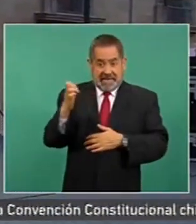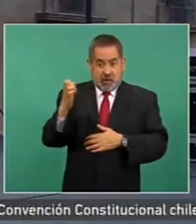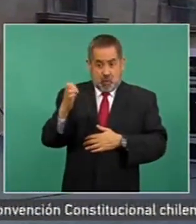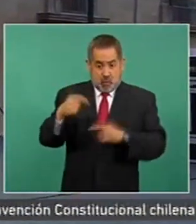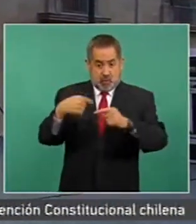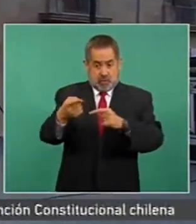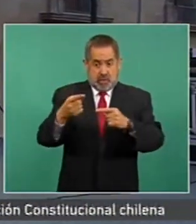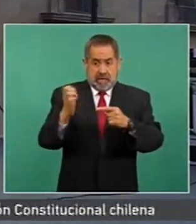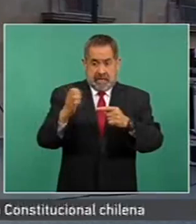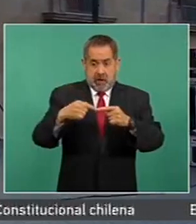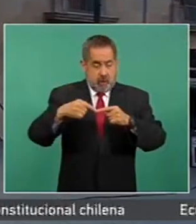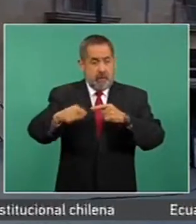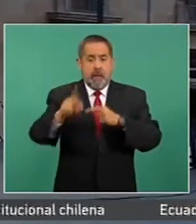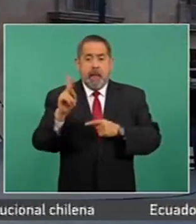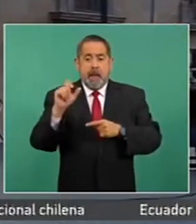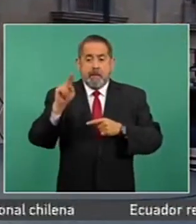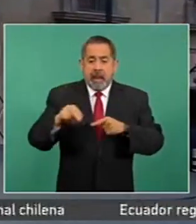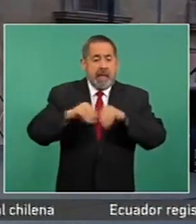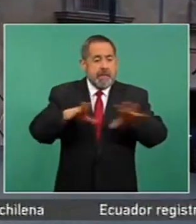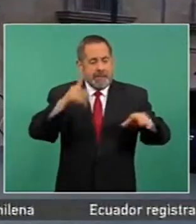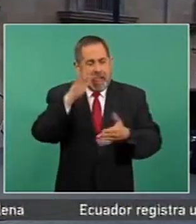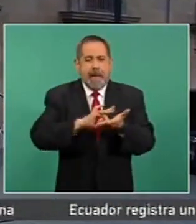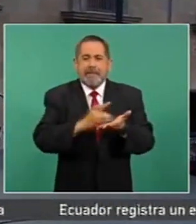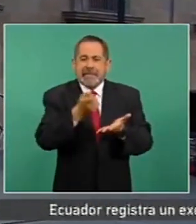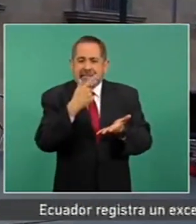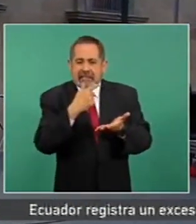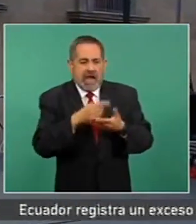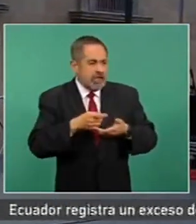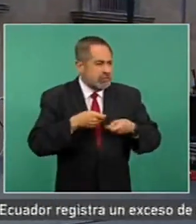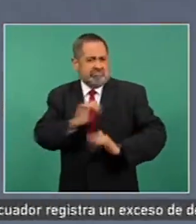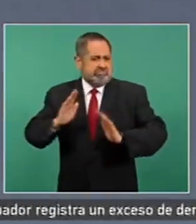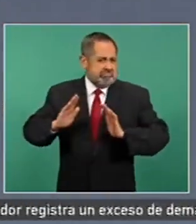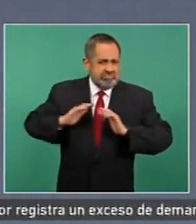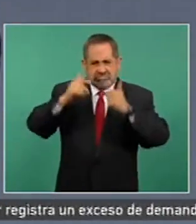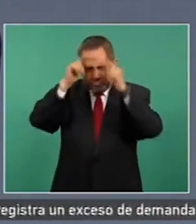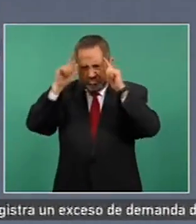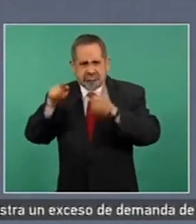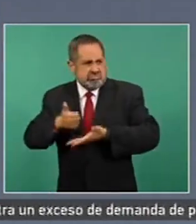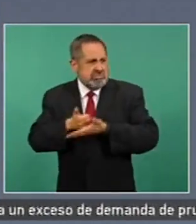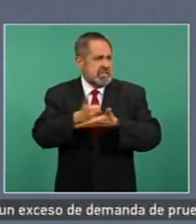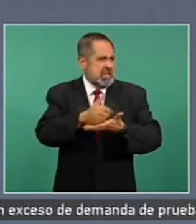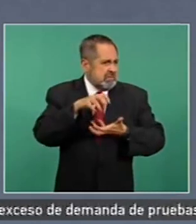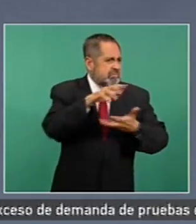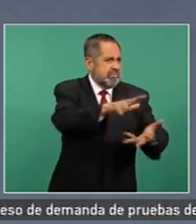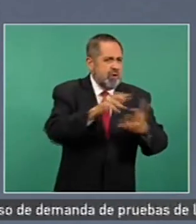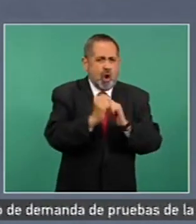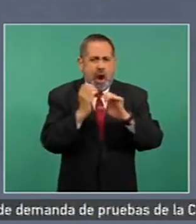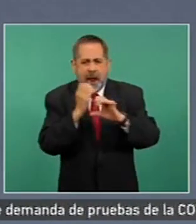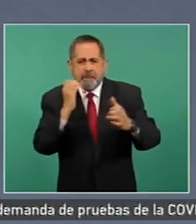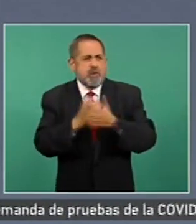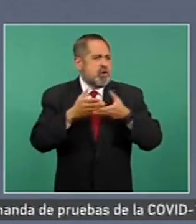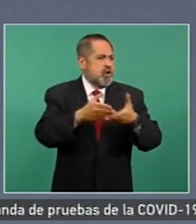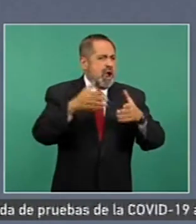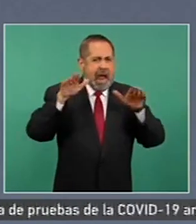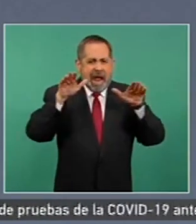no cambiará durante los próximos 3 años cuando da un balance positivo de su gestión. Dijo que seguirá aplicando el plan de cero